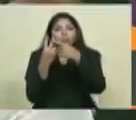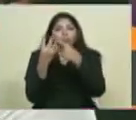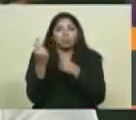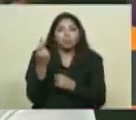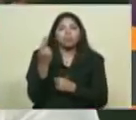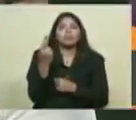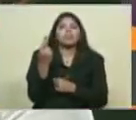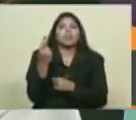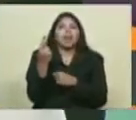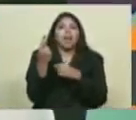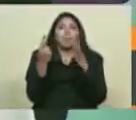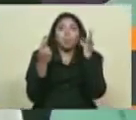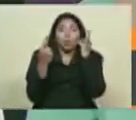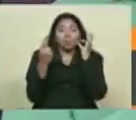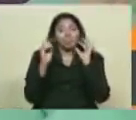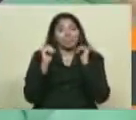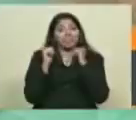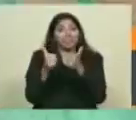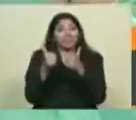Solo en Venezuela.